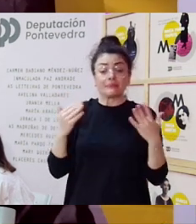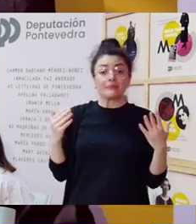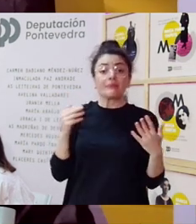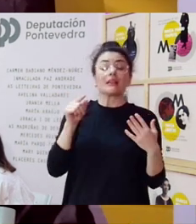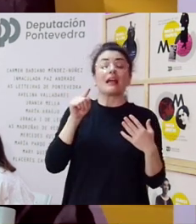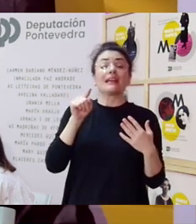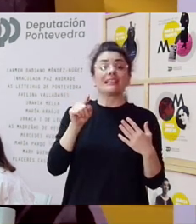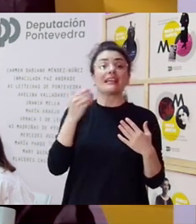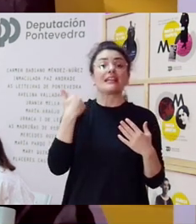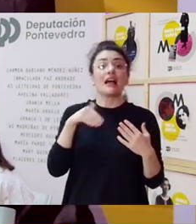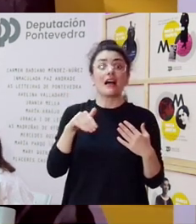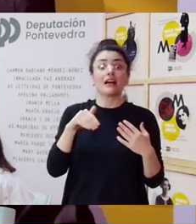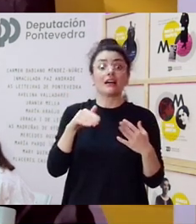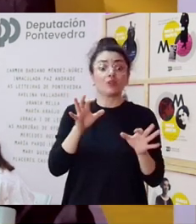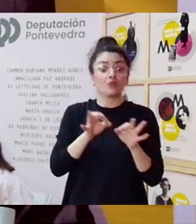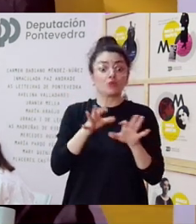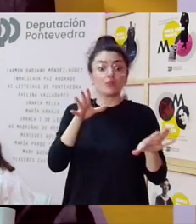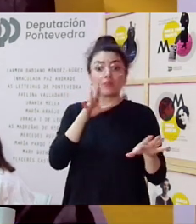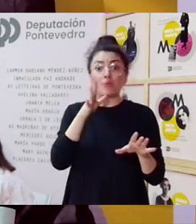suerte de topar a un checo